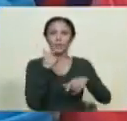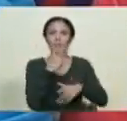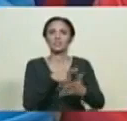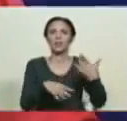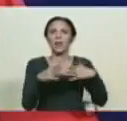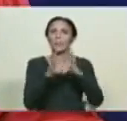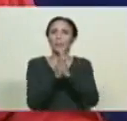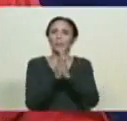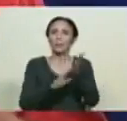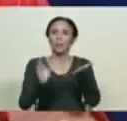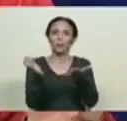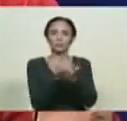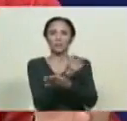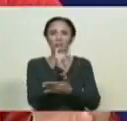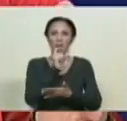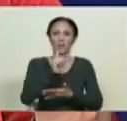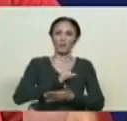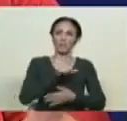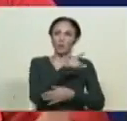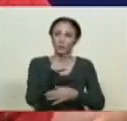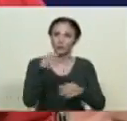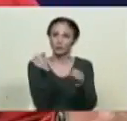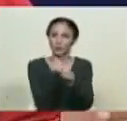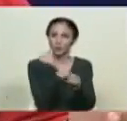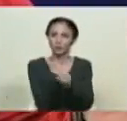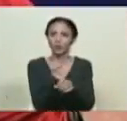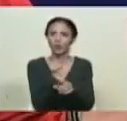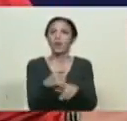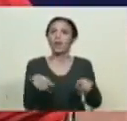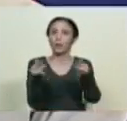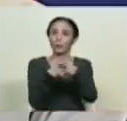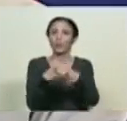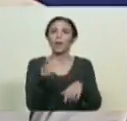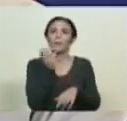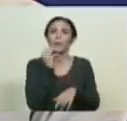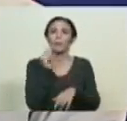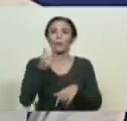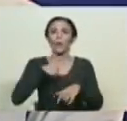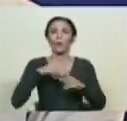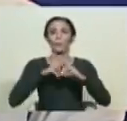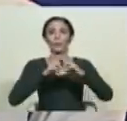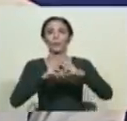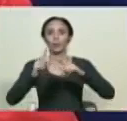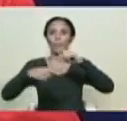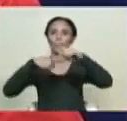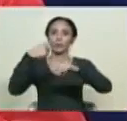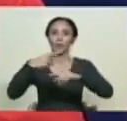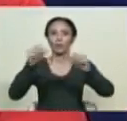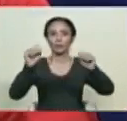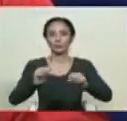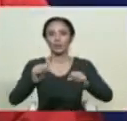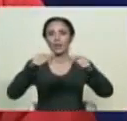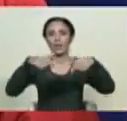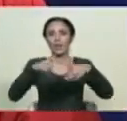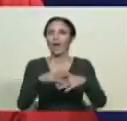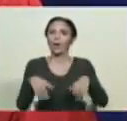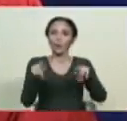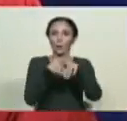decirle. No ponen uno así que, no, hoy no fío, mañana sí, y al lado tiene, deje la envidia, trabaje como